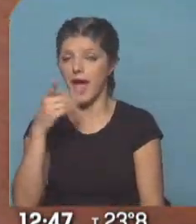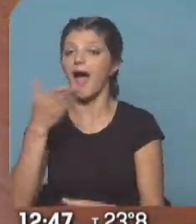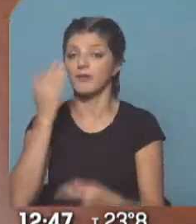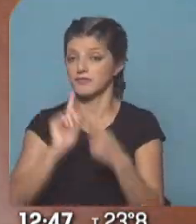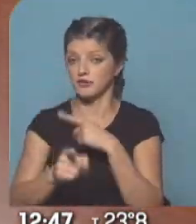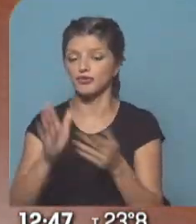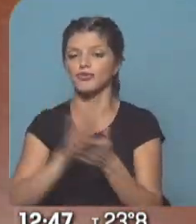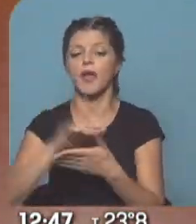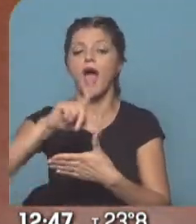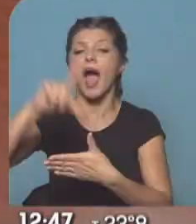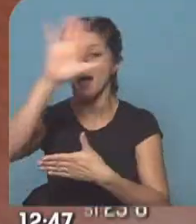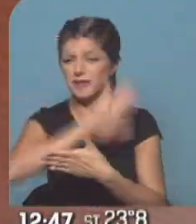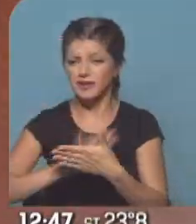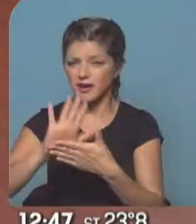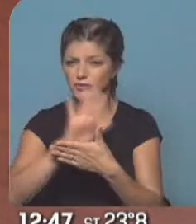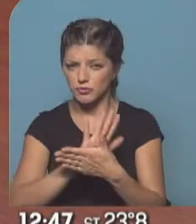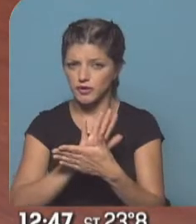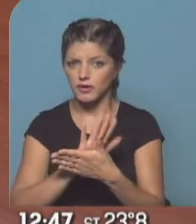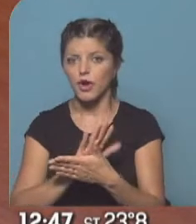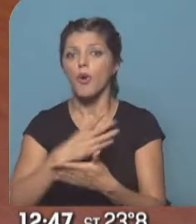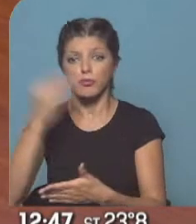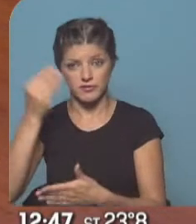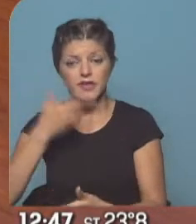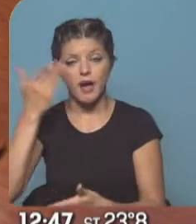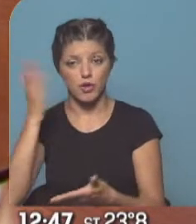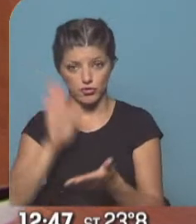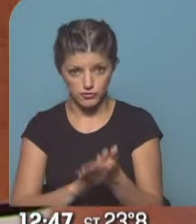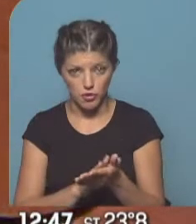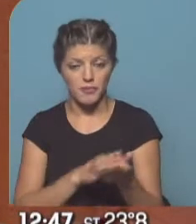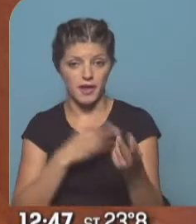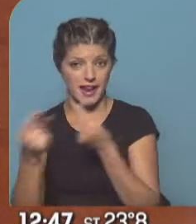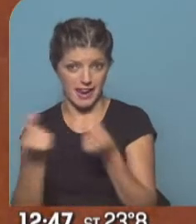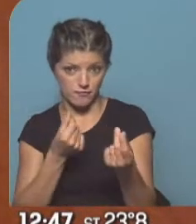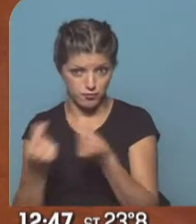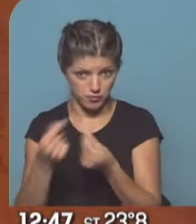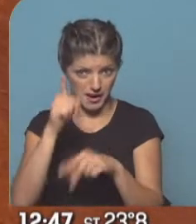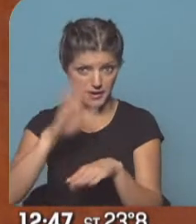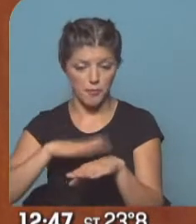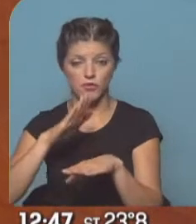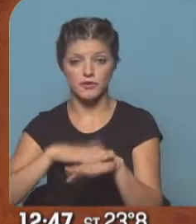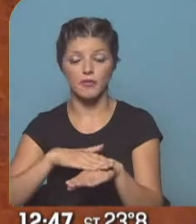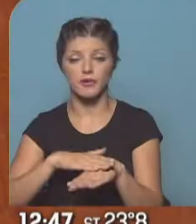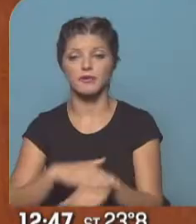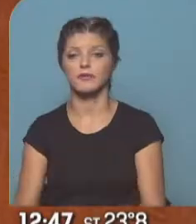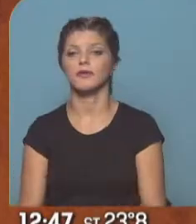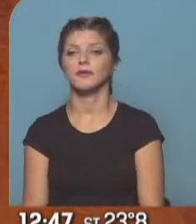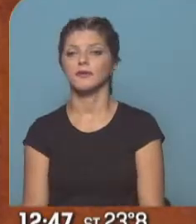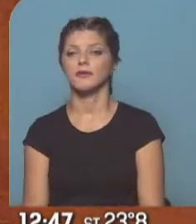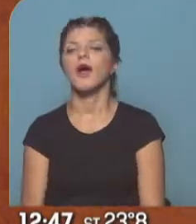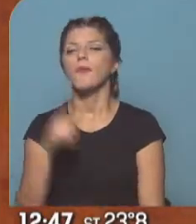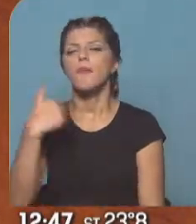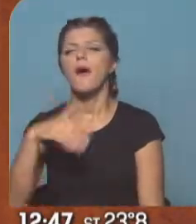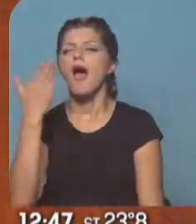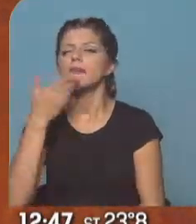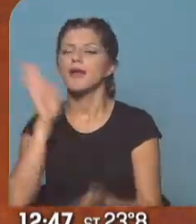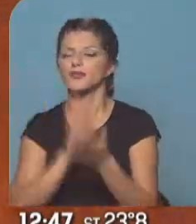esas injusticias, nombró varias veces el capital financiero como responsable. Cuando hable sobre el tema ecológico,